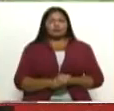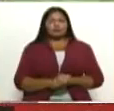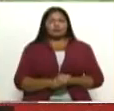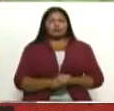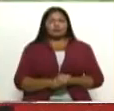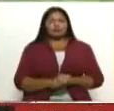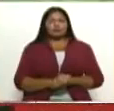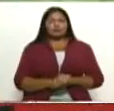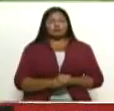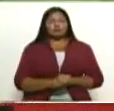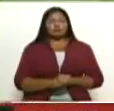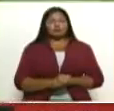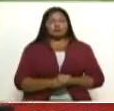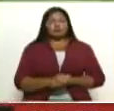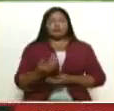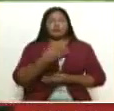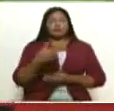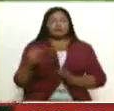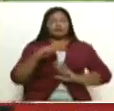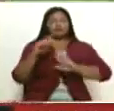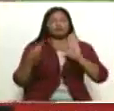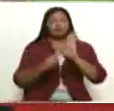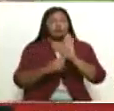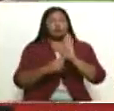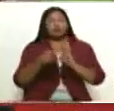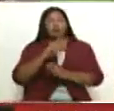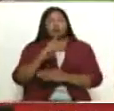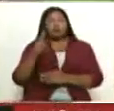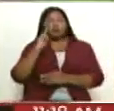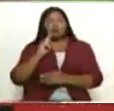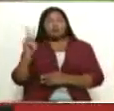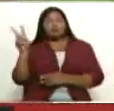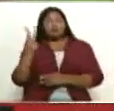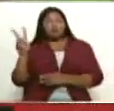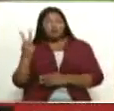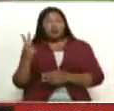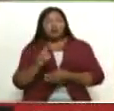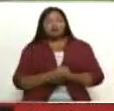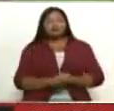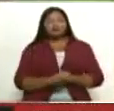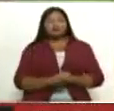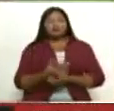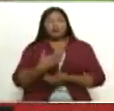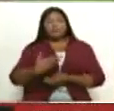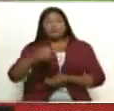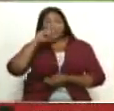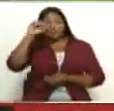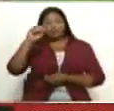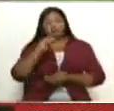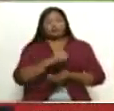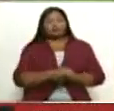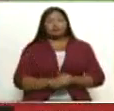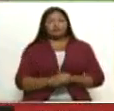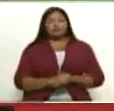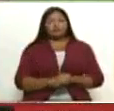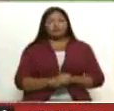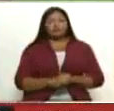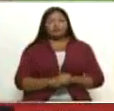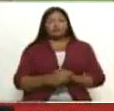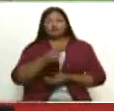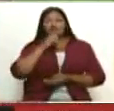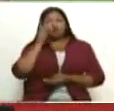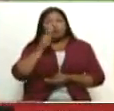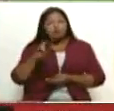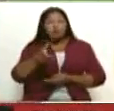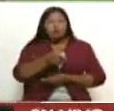El presidente constitucional de la República Bolivariana de Venezuela, Nicolás Maduro Moros, en nombre del